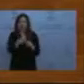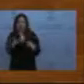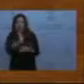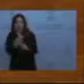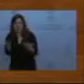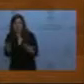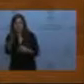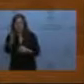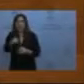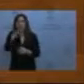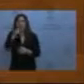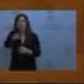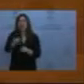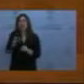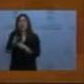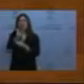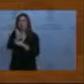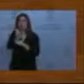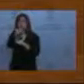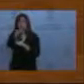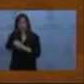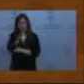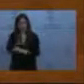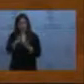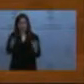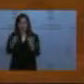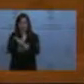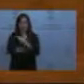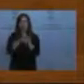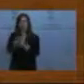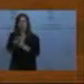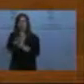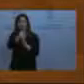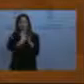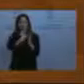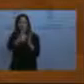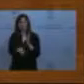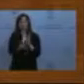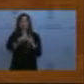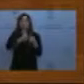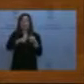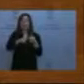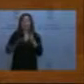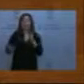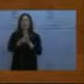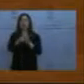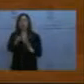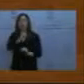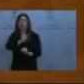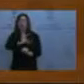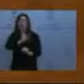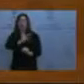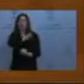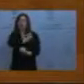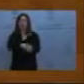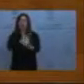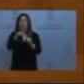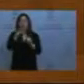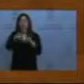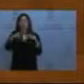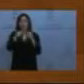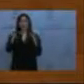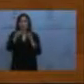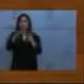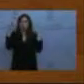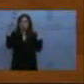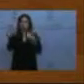por eso le traemos esto a esta Cámara, una moción que lleva varios puntos. El primero es elaborar un código ético deportivo del Principado de Asturias, acorde a los principios de la